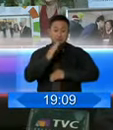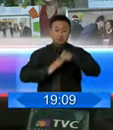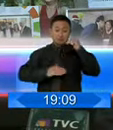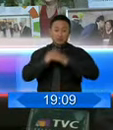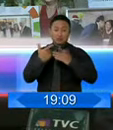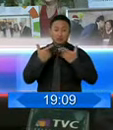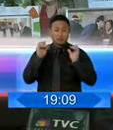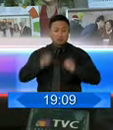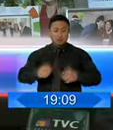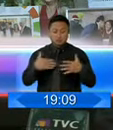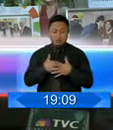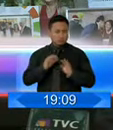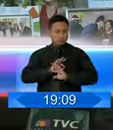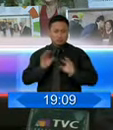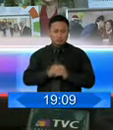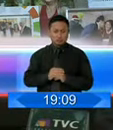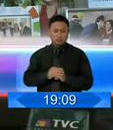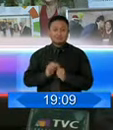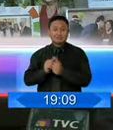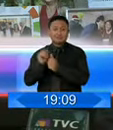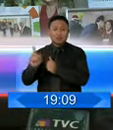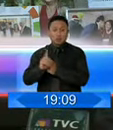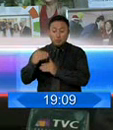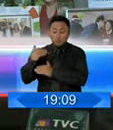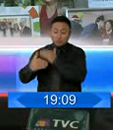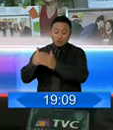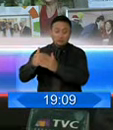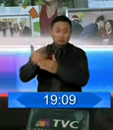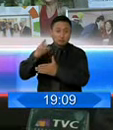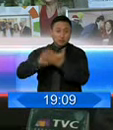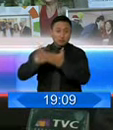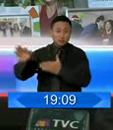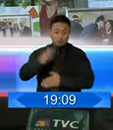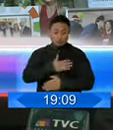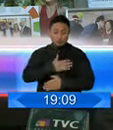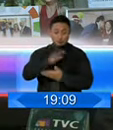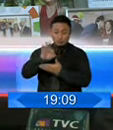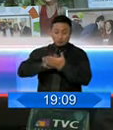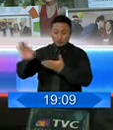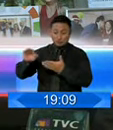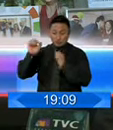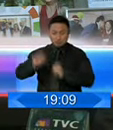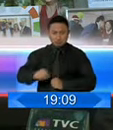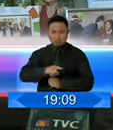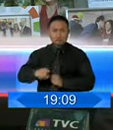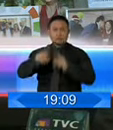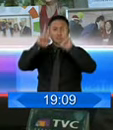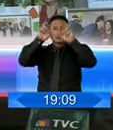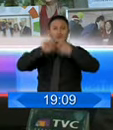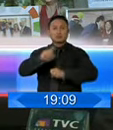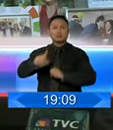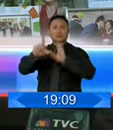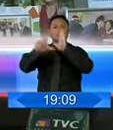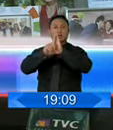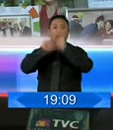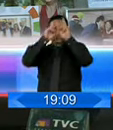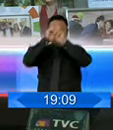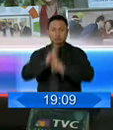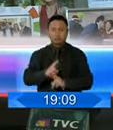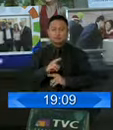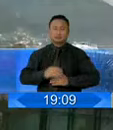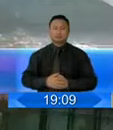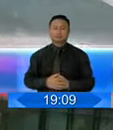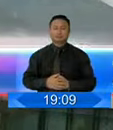teme. Y cada uno de los procesos que se han aprobado por parte mía están en el marco del debido proceso y en la aplicación de la